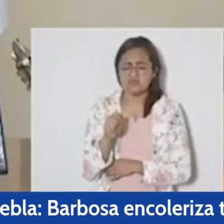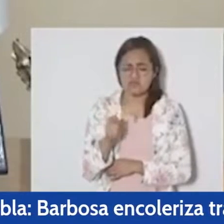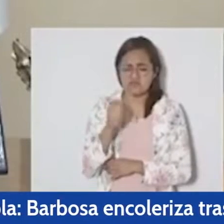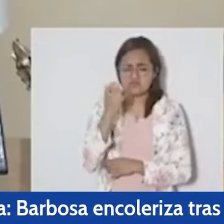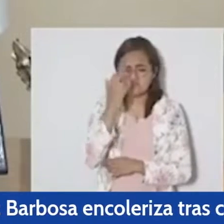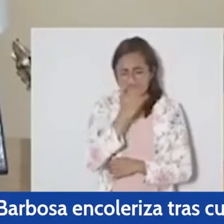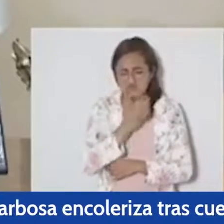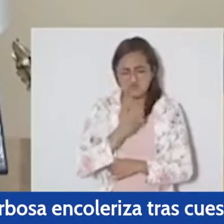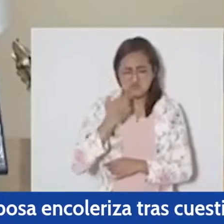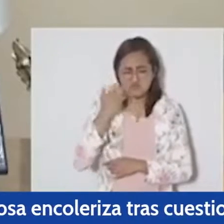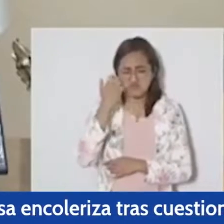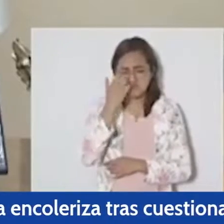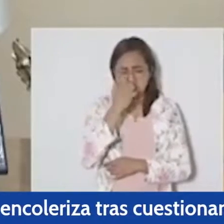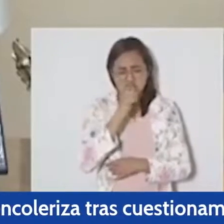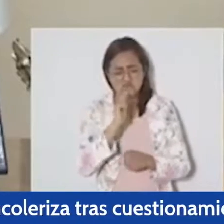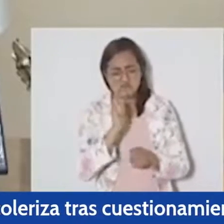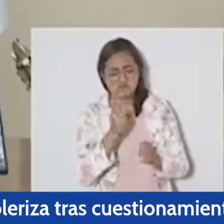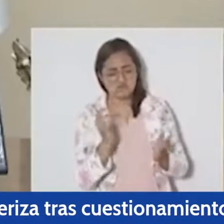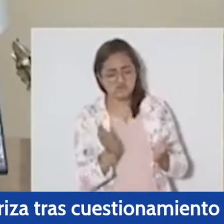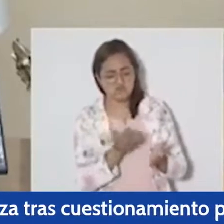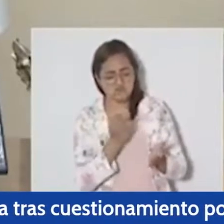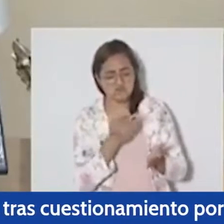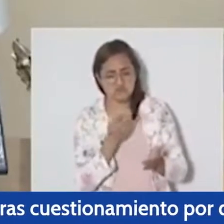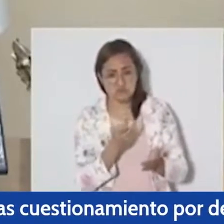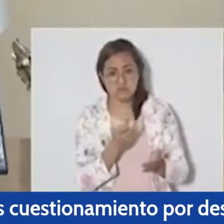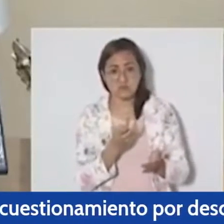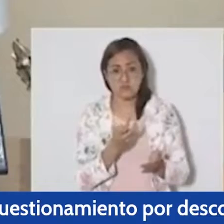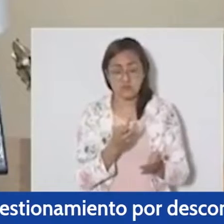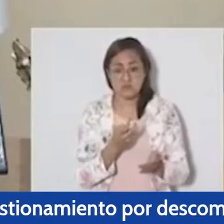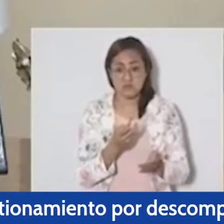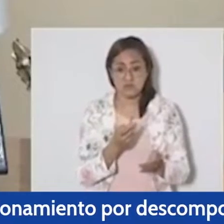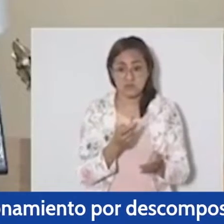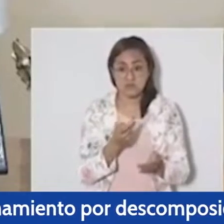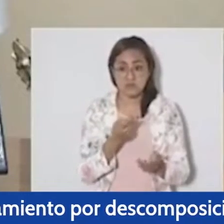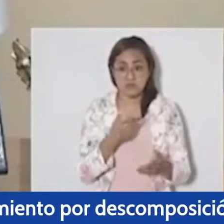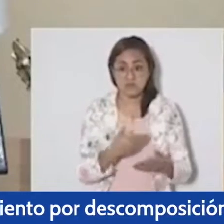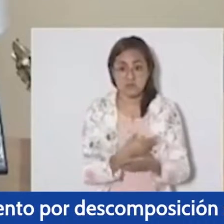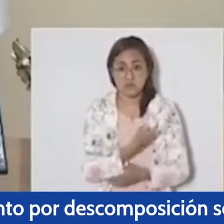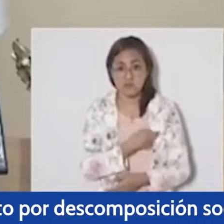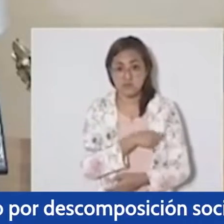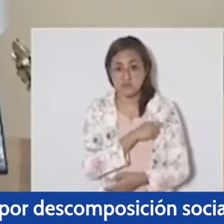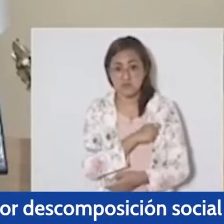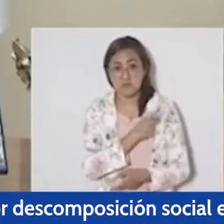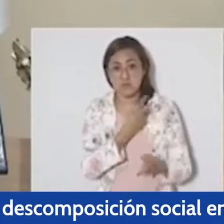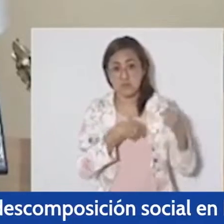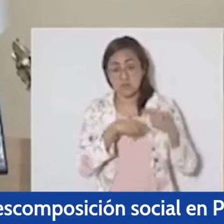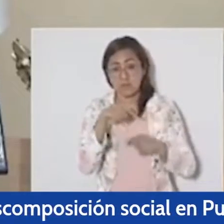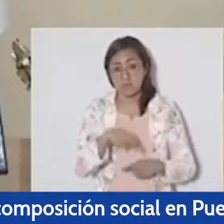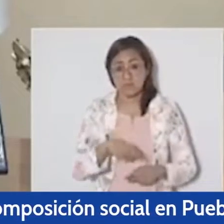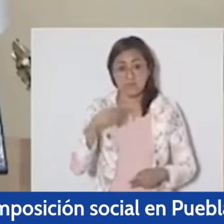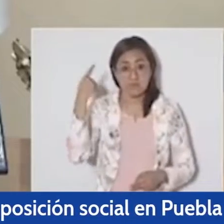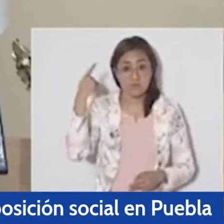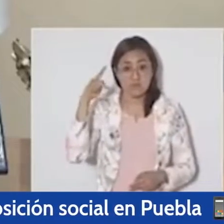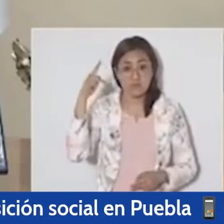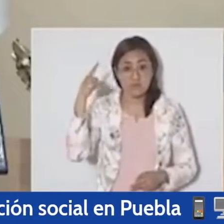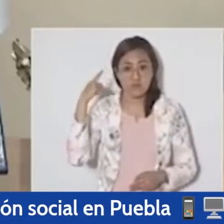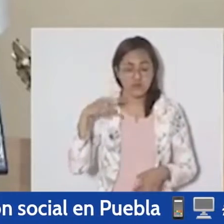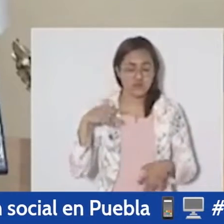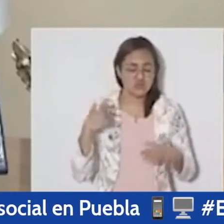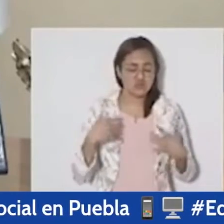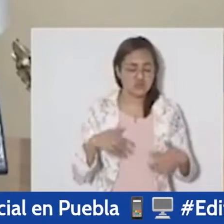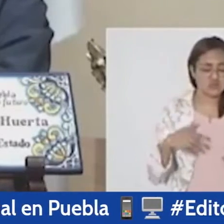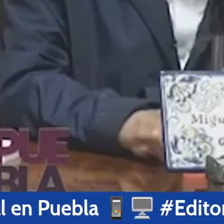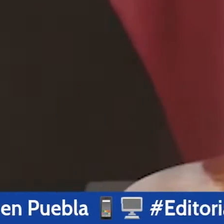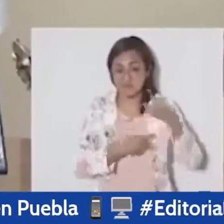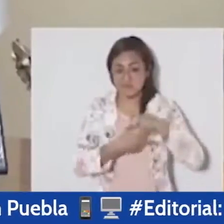literatura de Fernando savater español venga a Puebla a dar